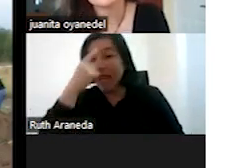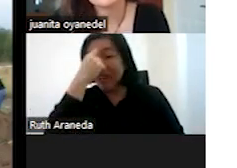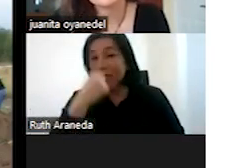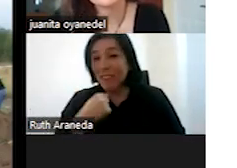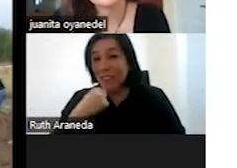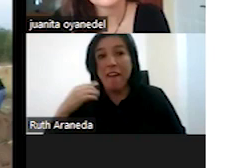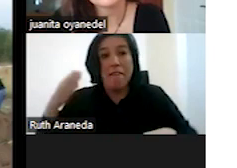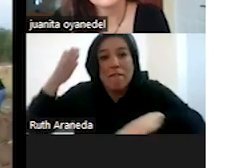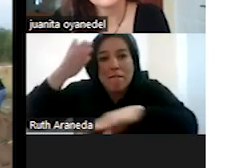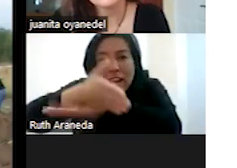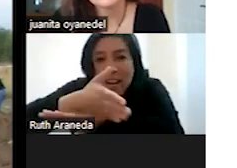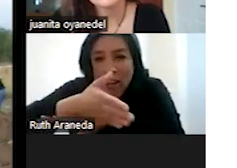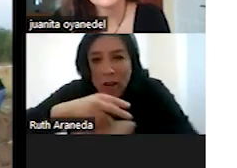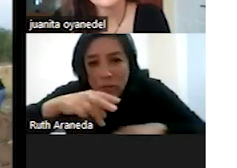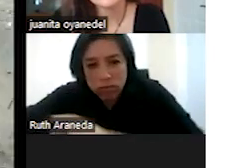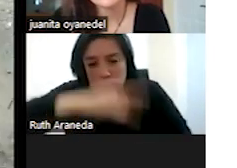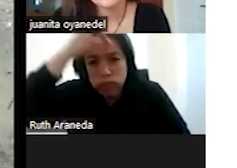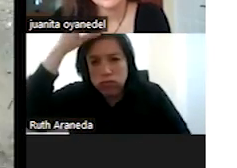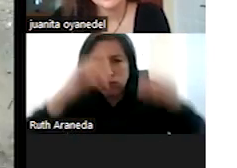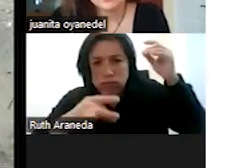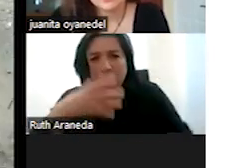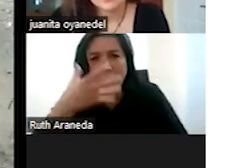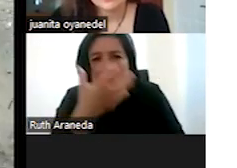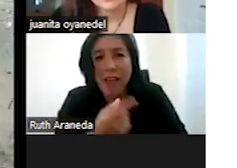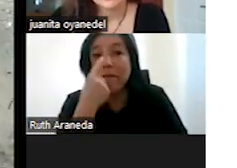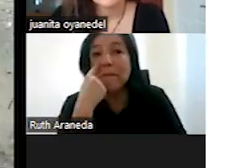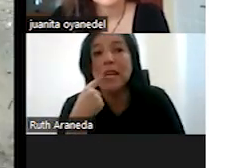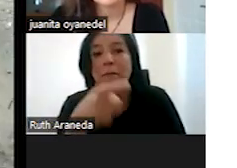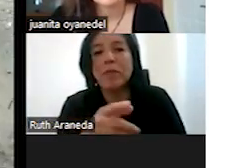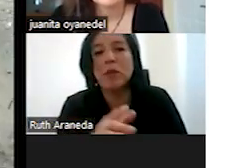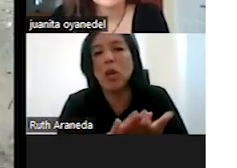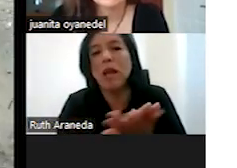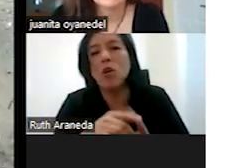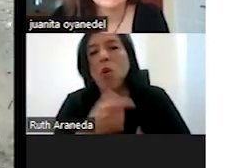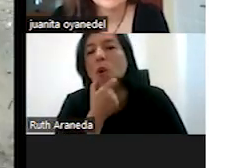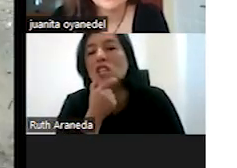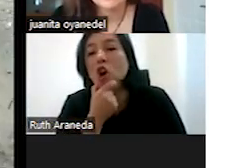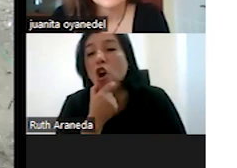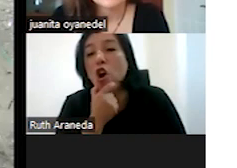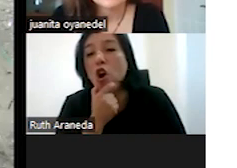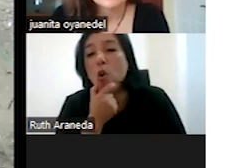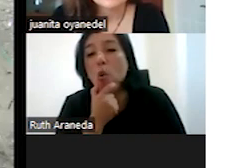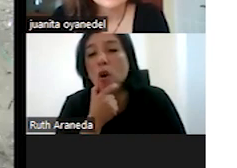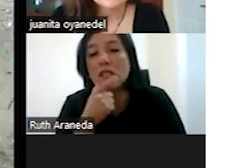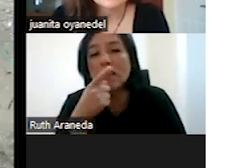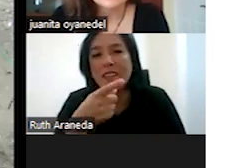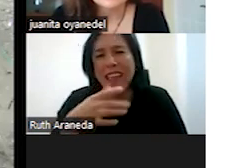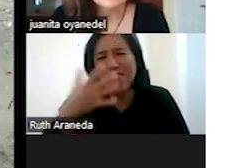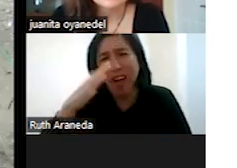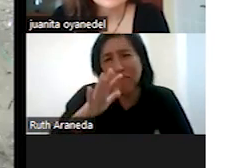de esas excavaciones, de esa trinchera y de otras. Por ejemplo, aquí se ve un ejemplo solamente, que está fechado por el 500 de nuestra